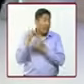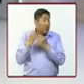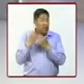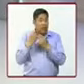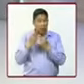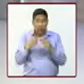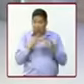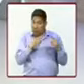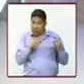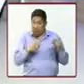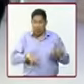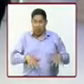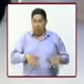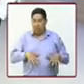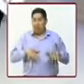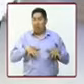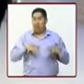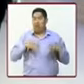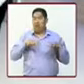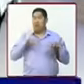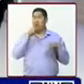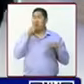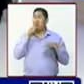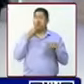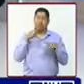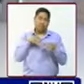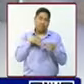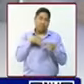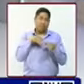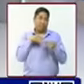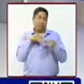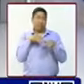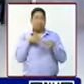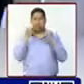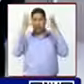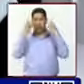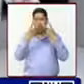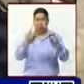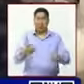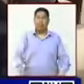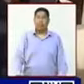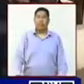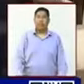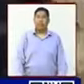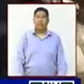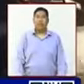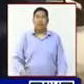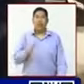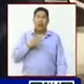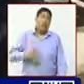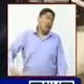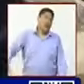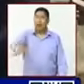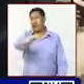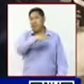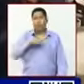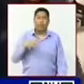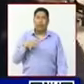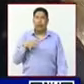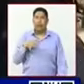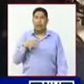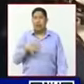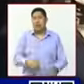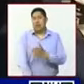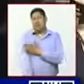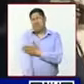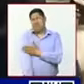inundados y evidentemente ha habido caos vehicular. Vamos a ver. Bueno, Bueno, en este barrio el agua por la lluvia